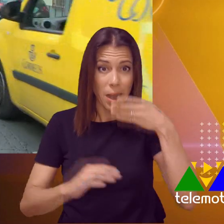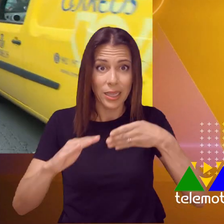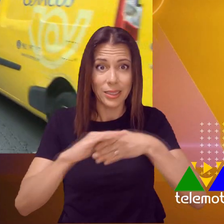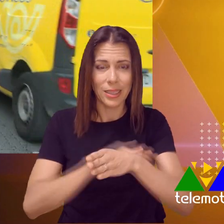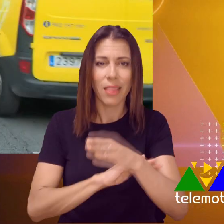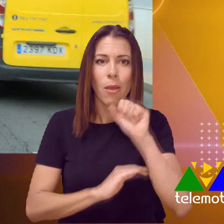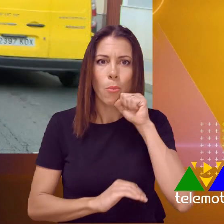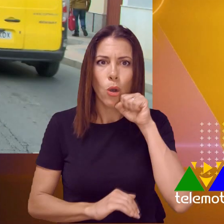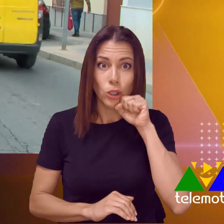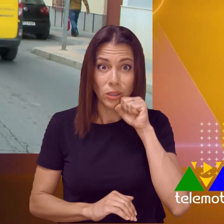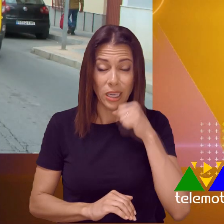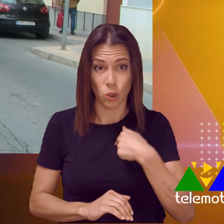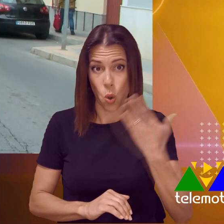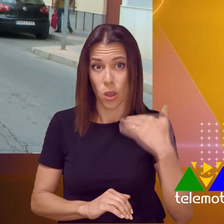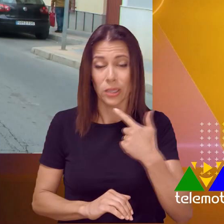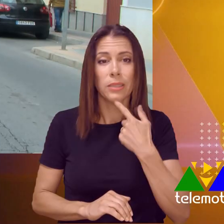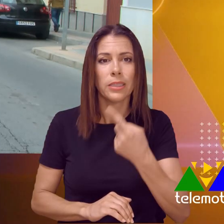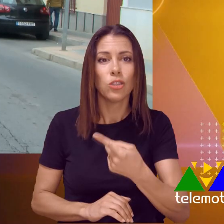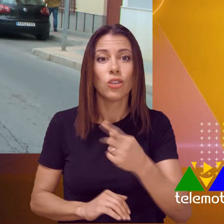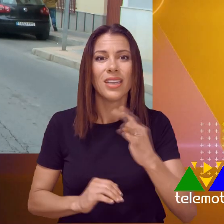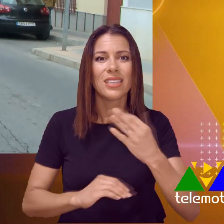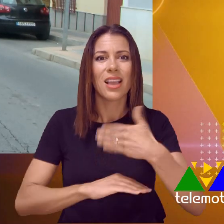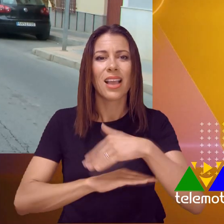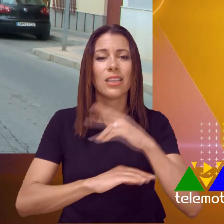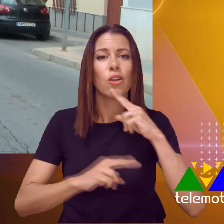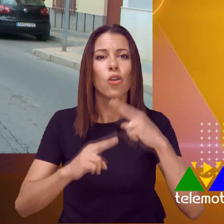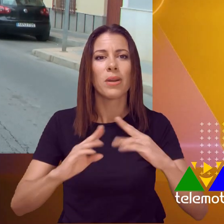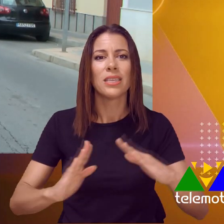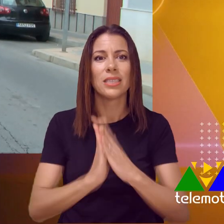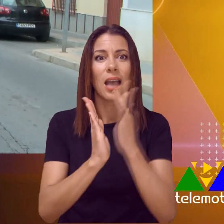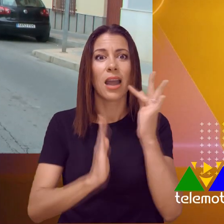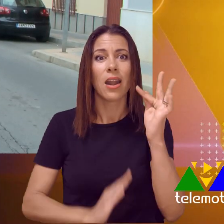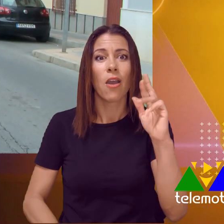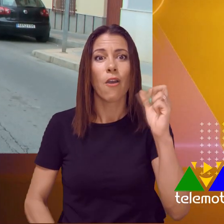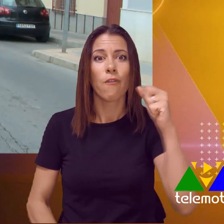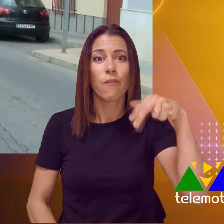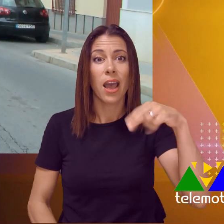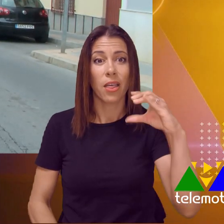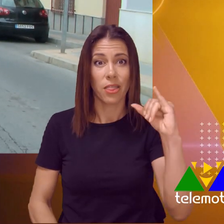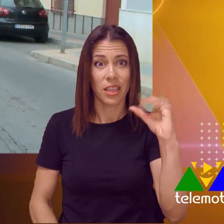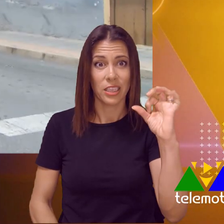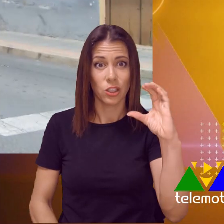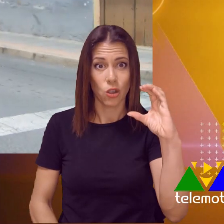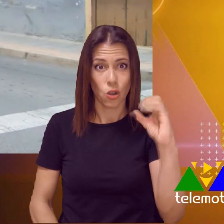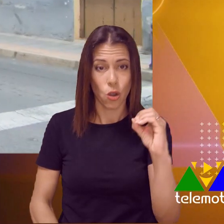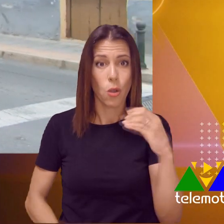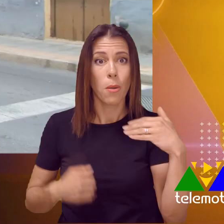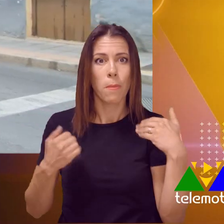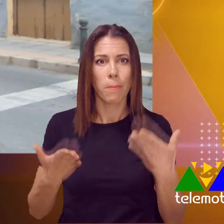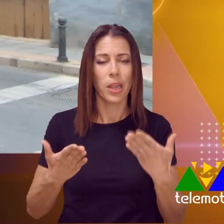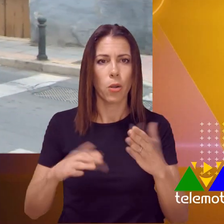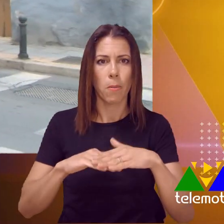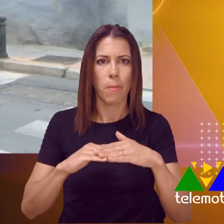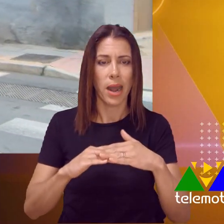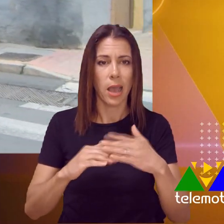Motril era la calle San Francisco, y después, para sacar seguramente el tráfico de aquella